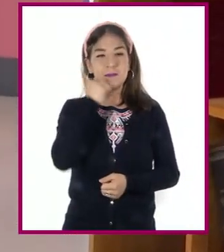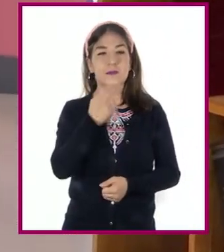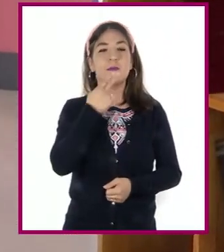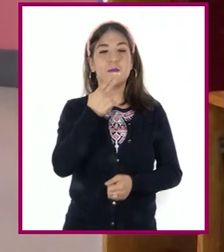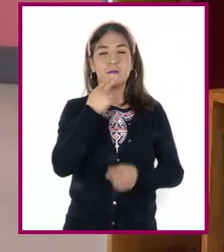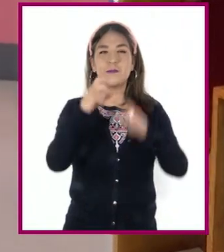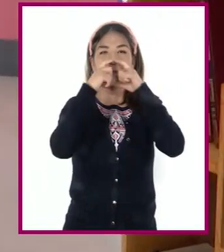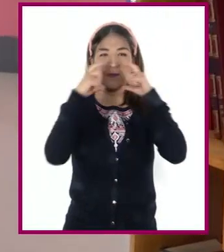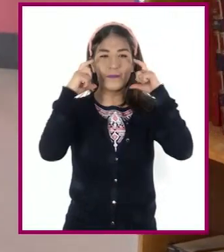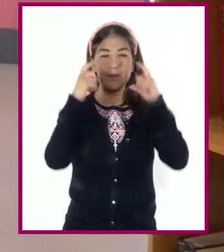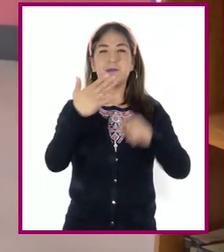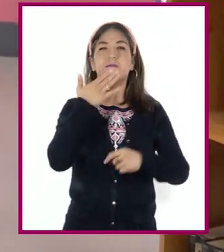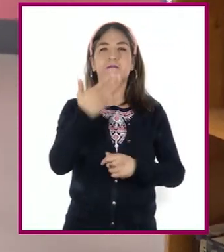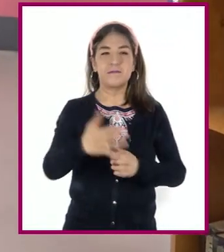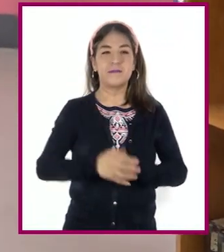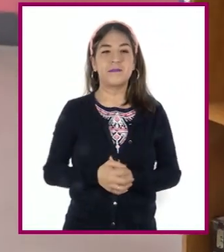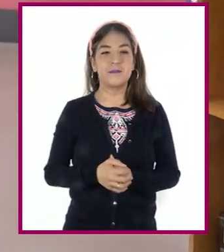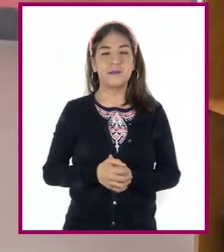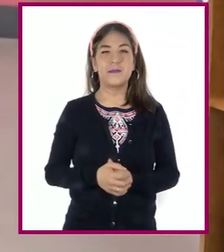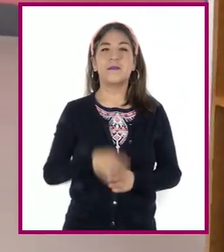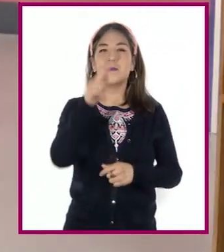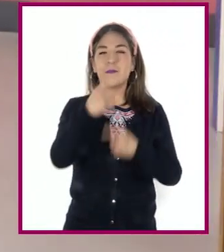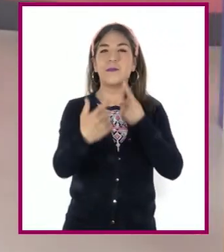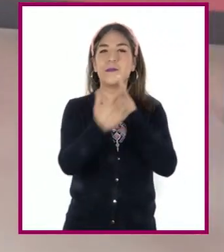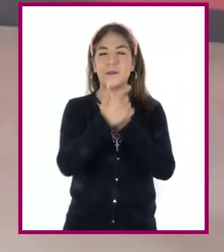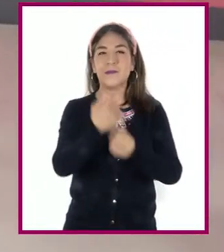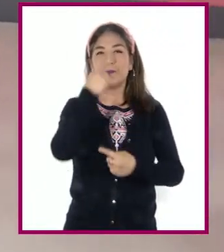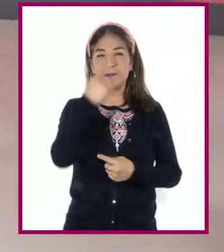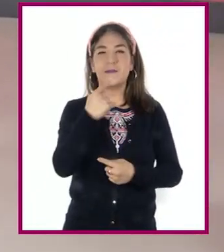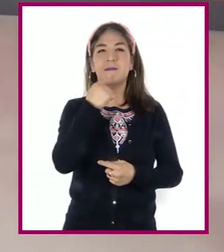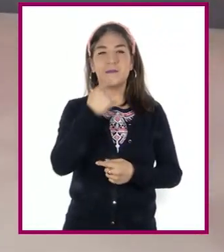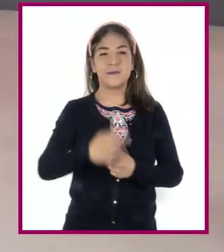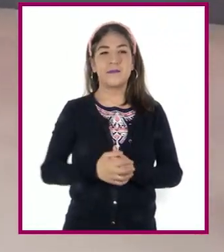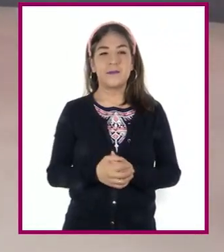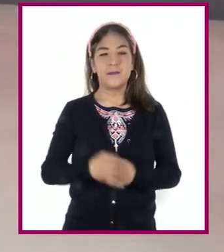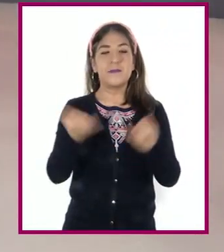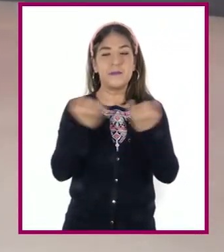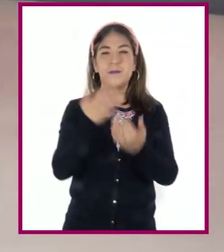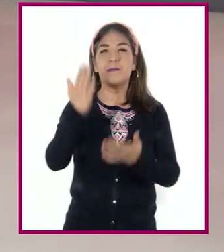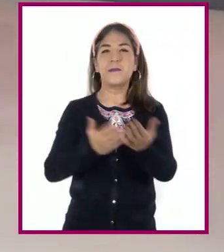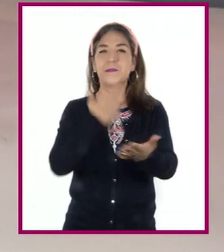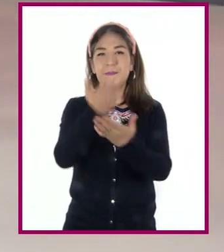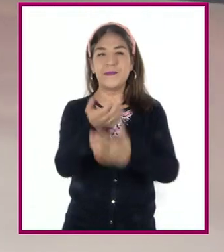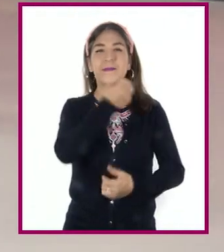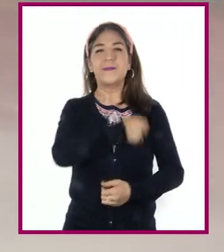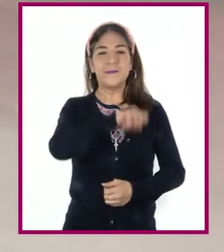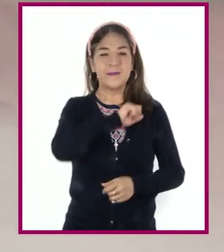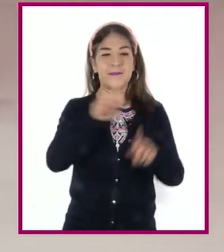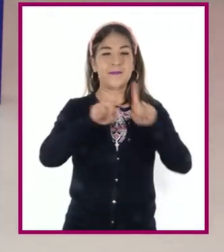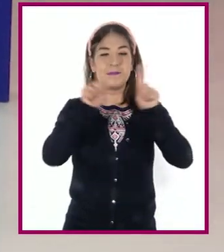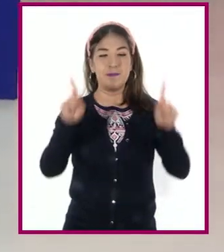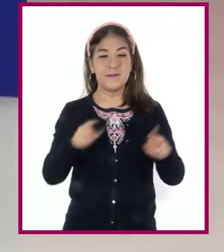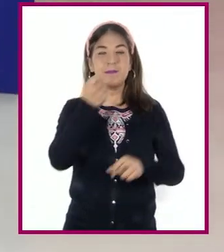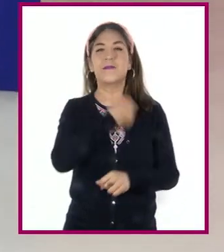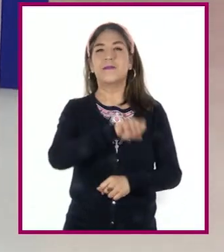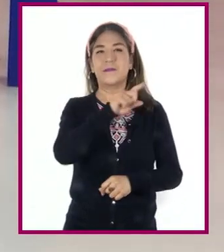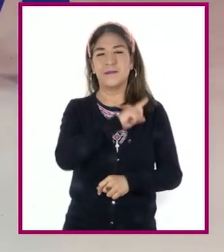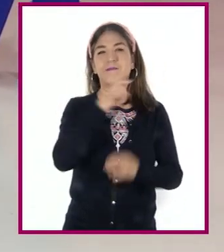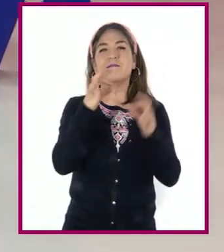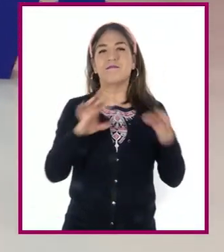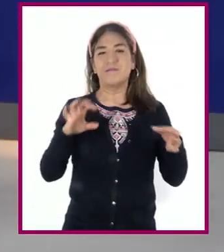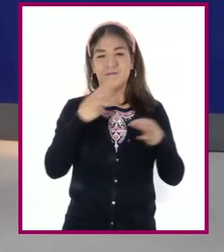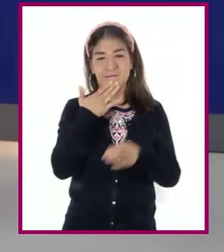usando el cubrebocas adecuadamente, de forma que cubra nariz y boca, y guardar y pedir la sana distancia. La salud es